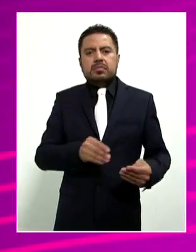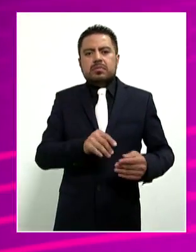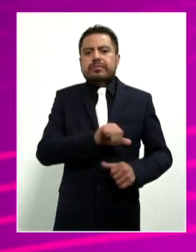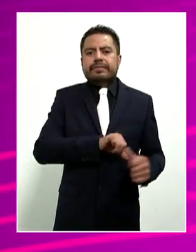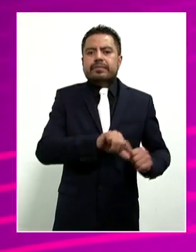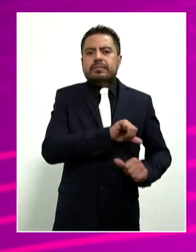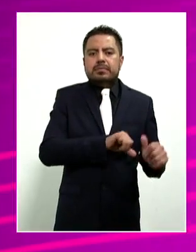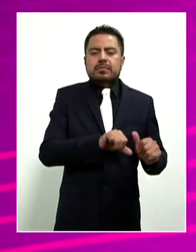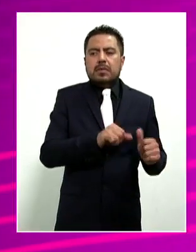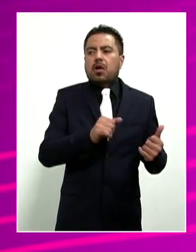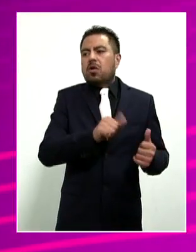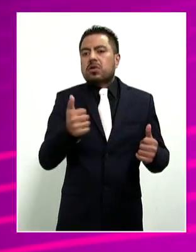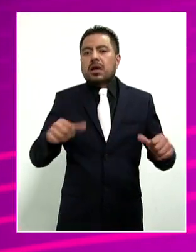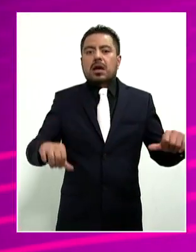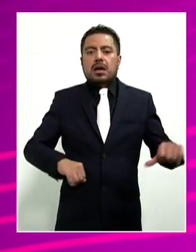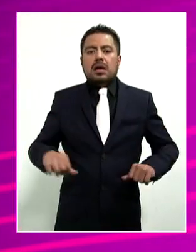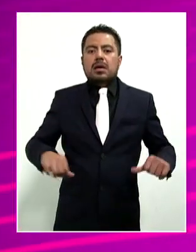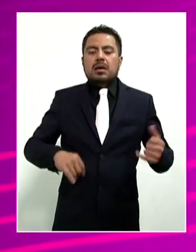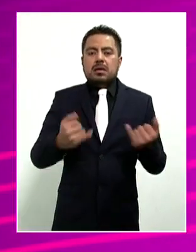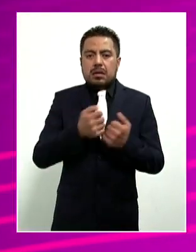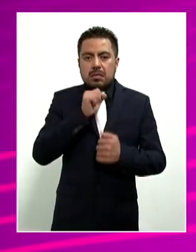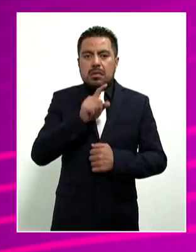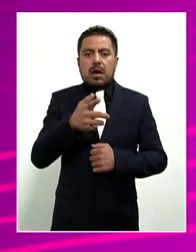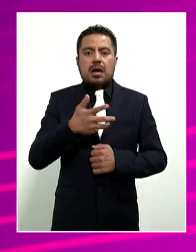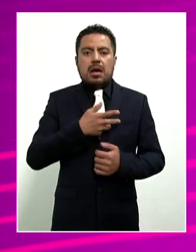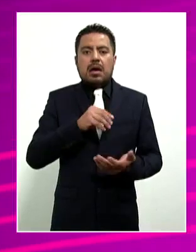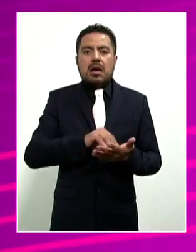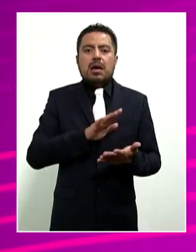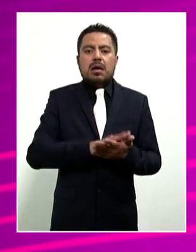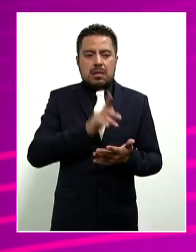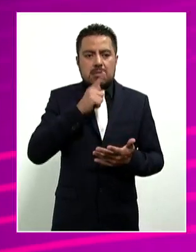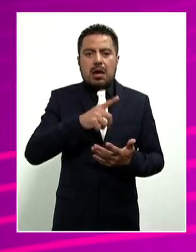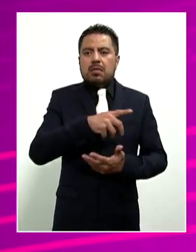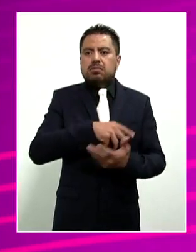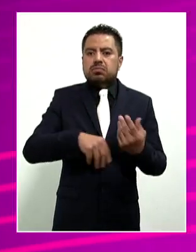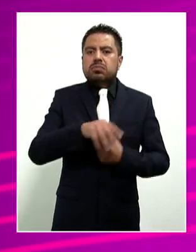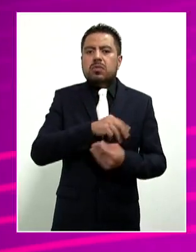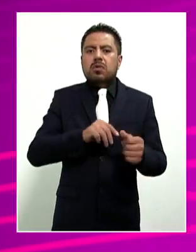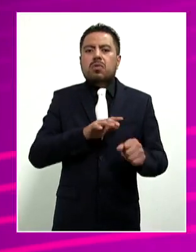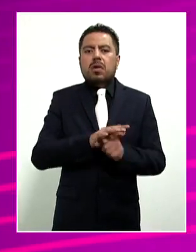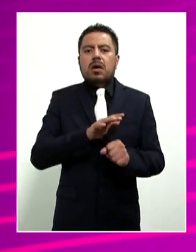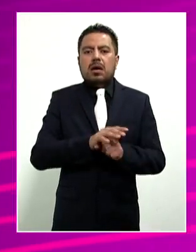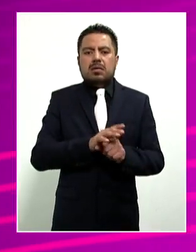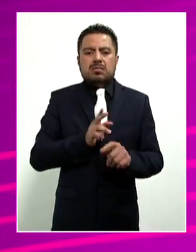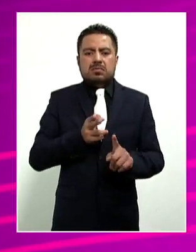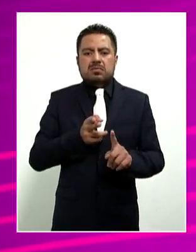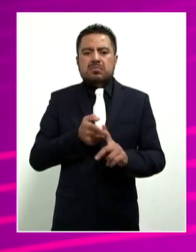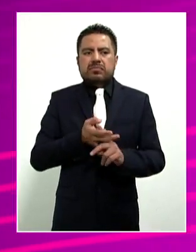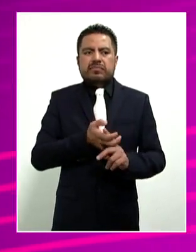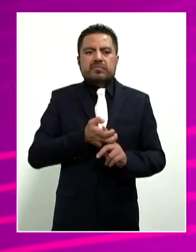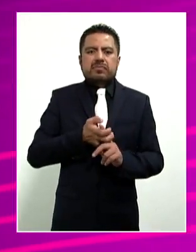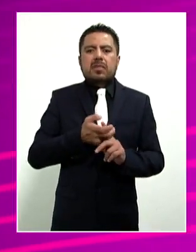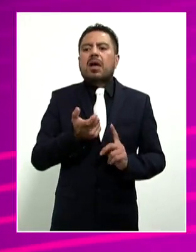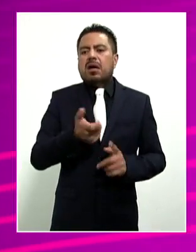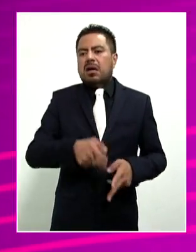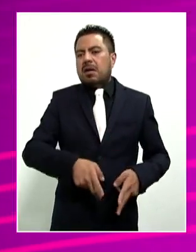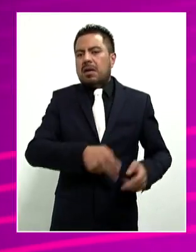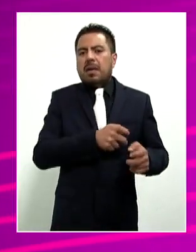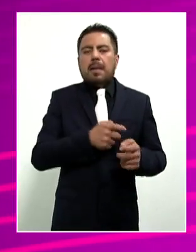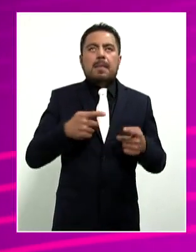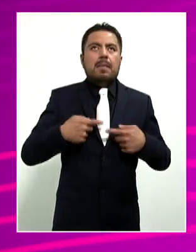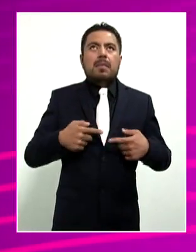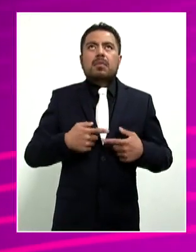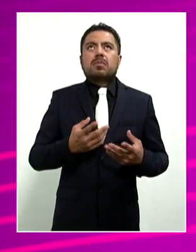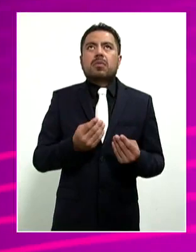otra actividad que tienen para autosostenerse es la extorsión. Entonces, para